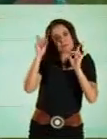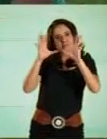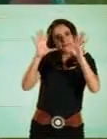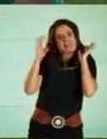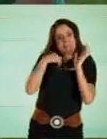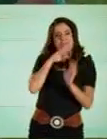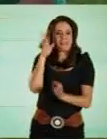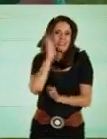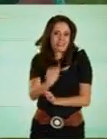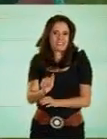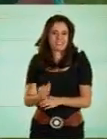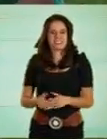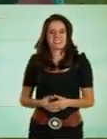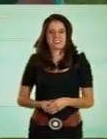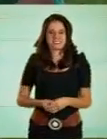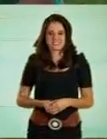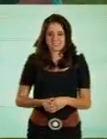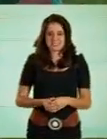dudas.